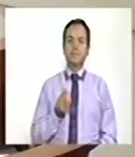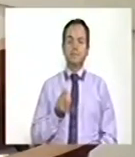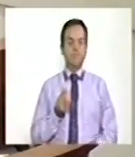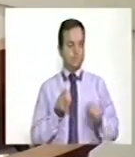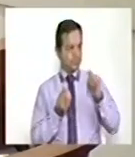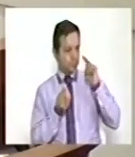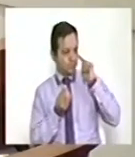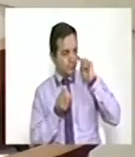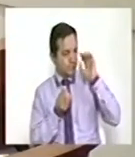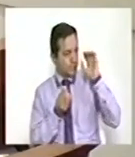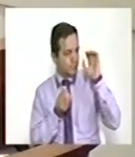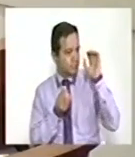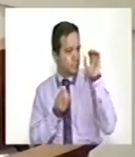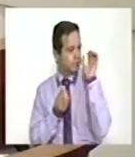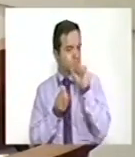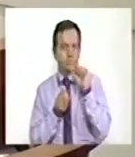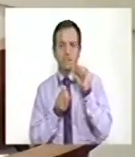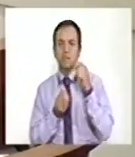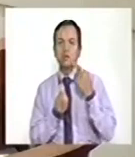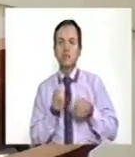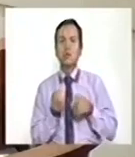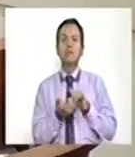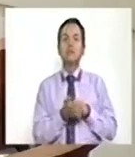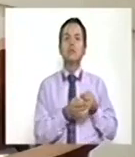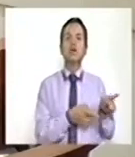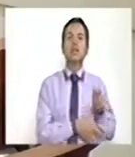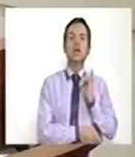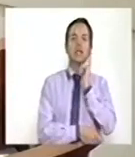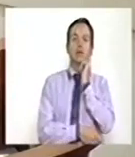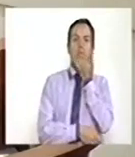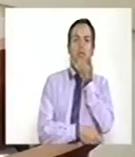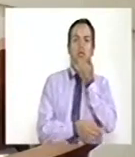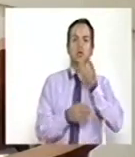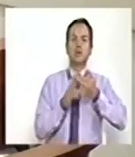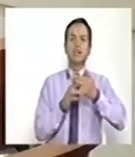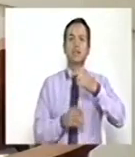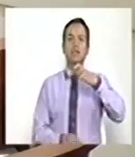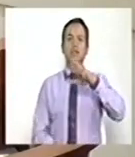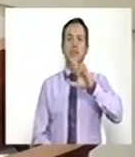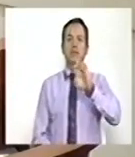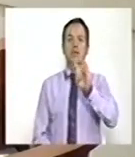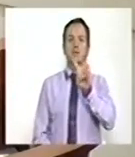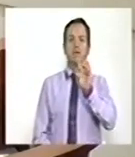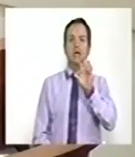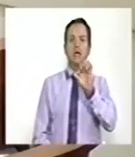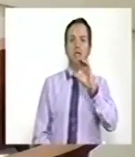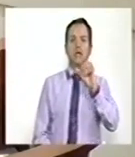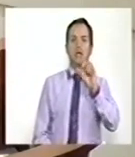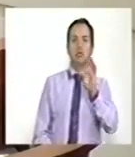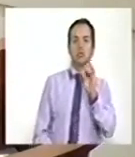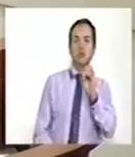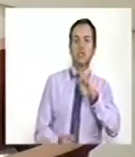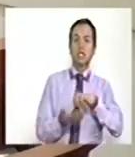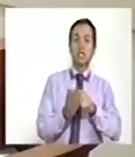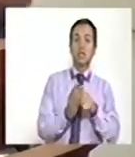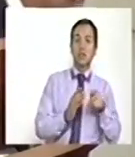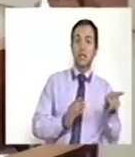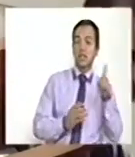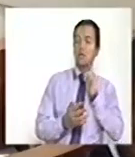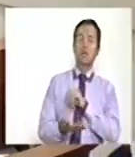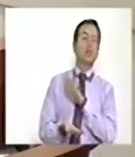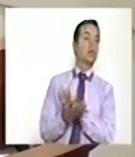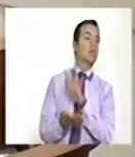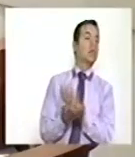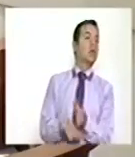encuentran que cometió el delito de prevaricato por acción y por omisión,